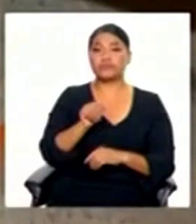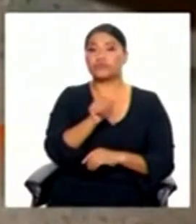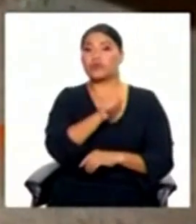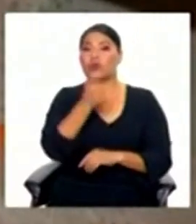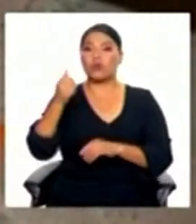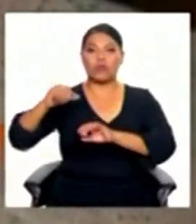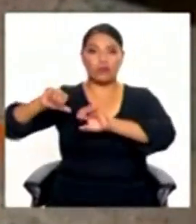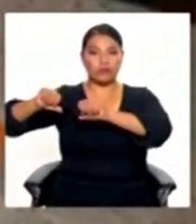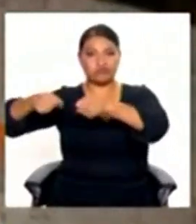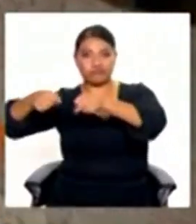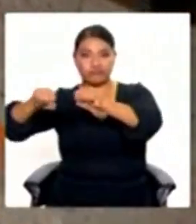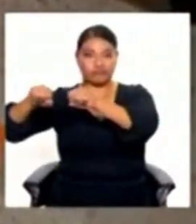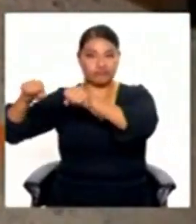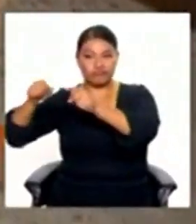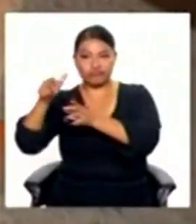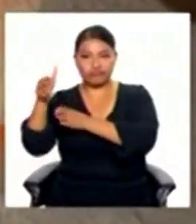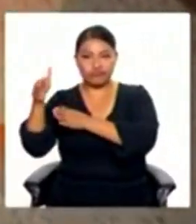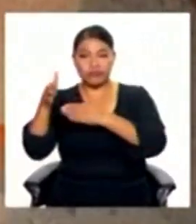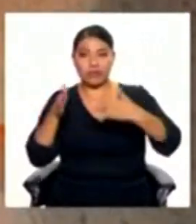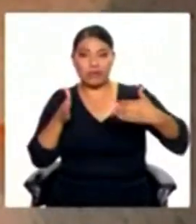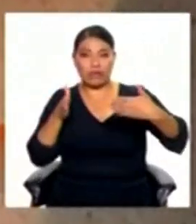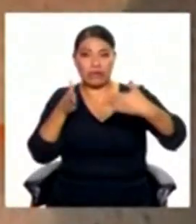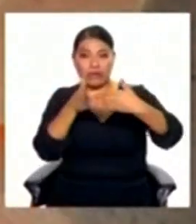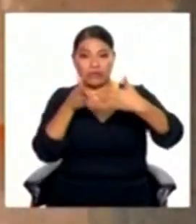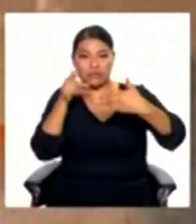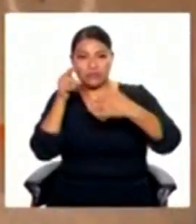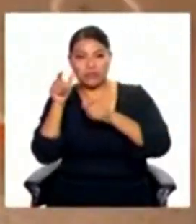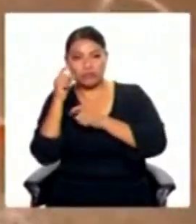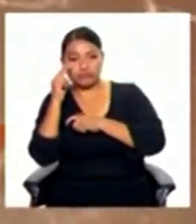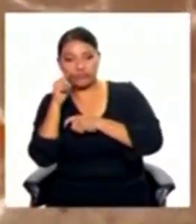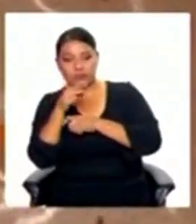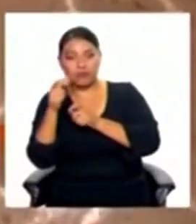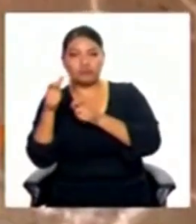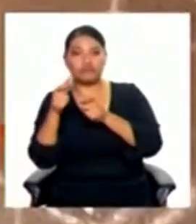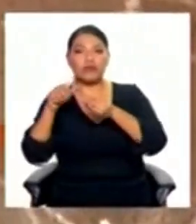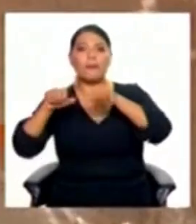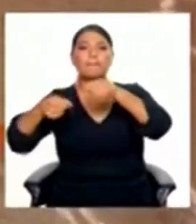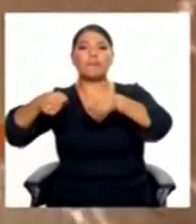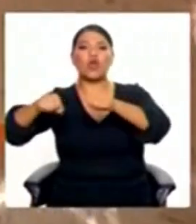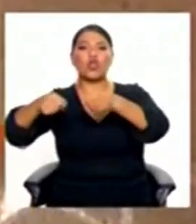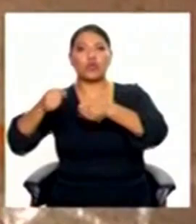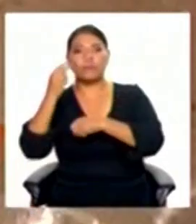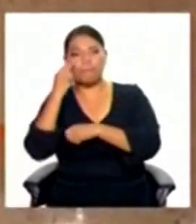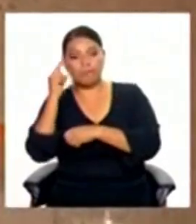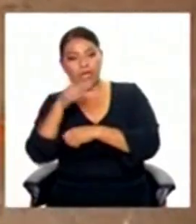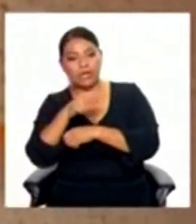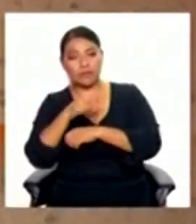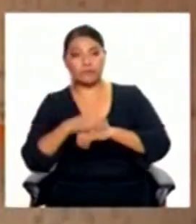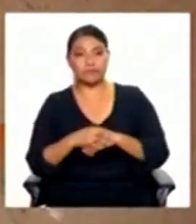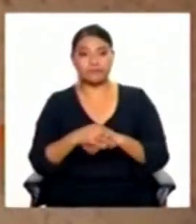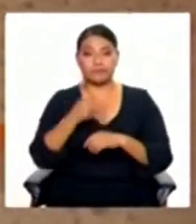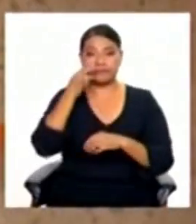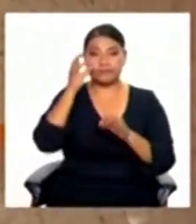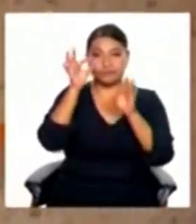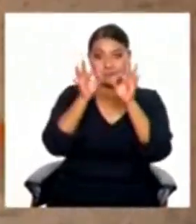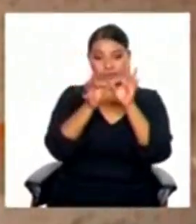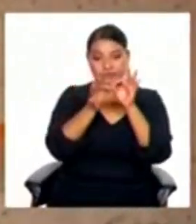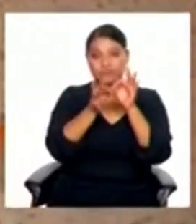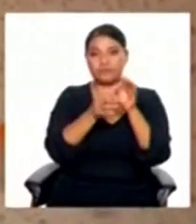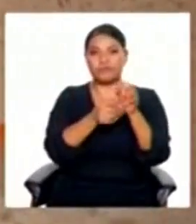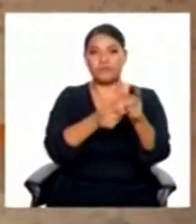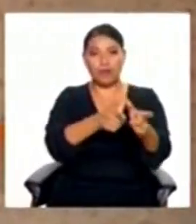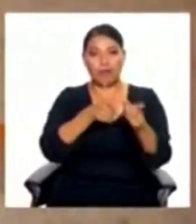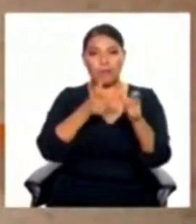estaba de campana hacia la esquina. Ustedes pueden ver en estos momentos, estamos en vivo y en directo, los casquillos. Hemos